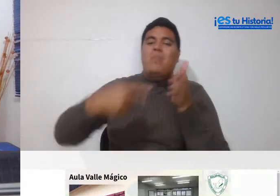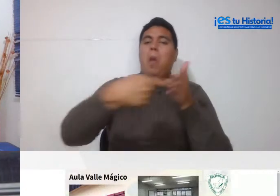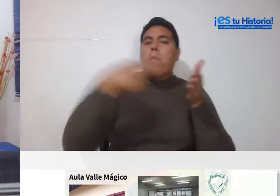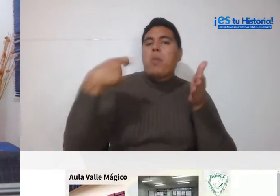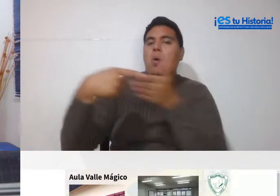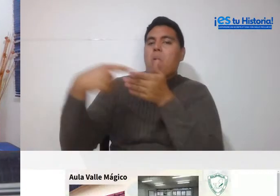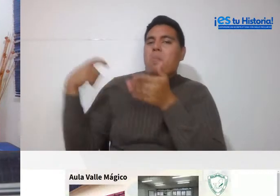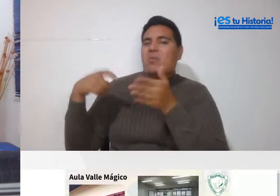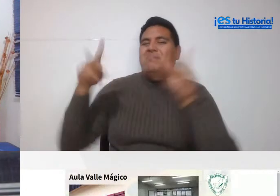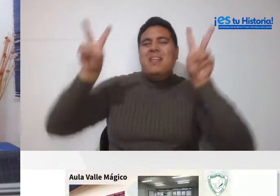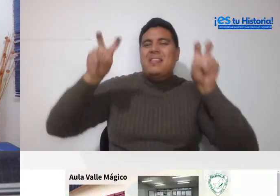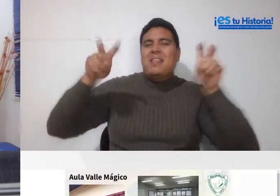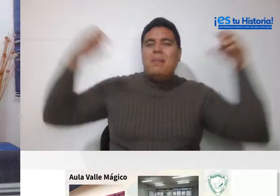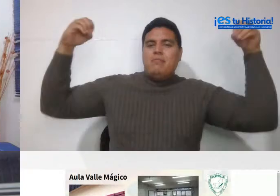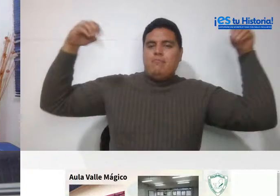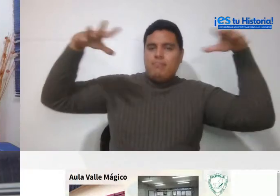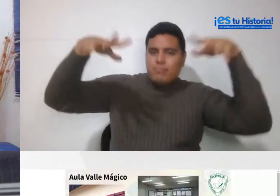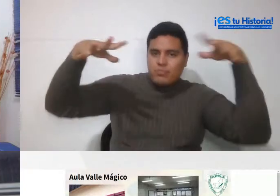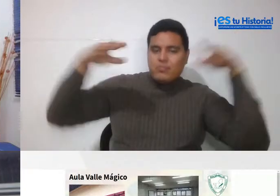iluminación.